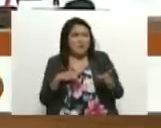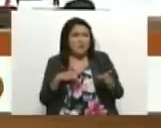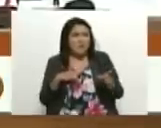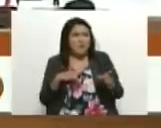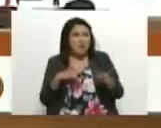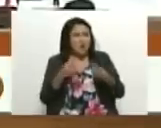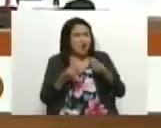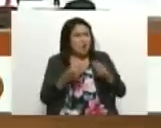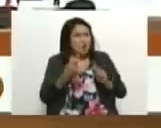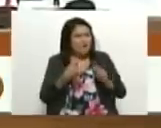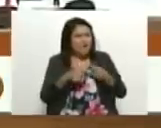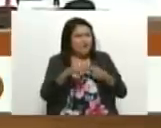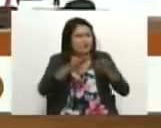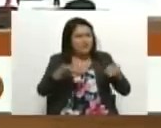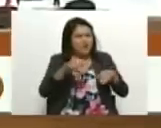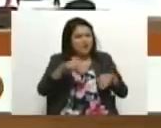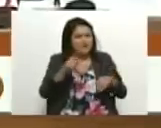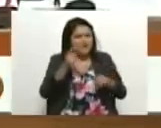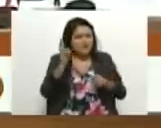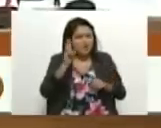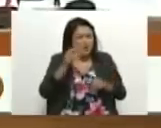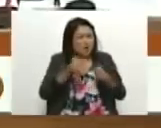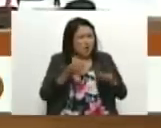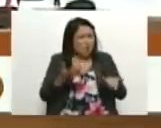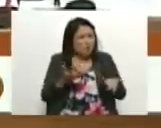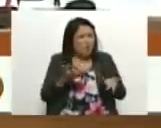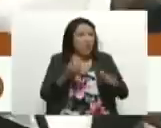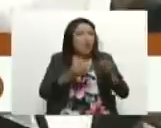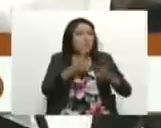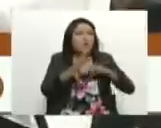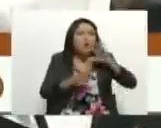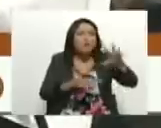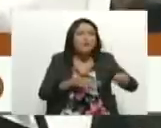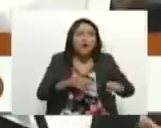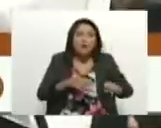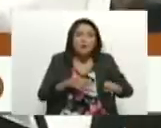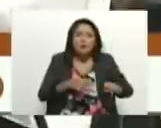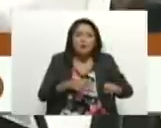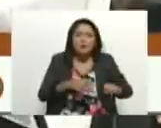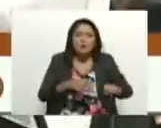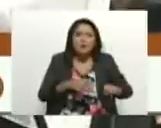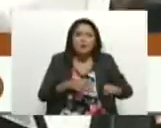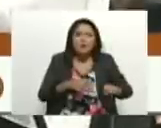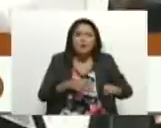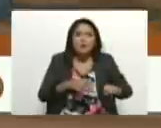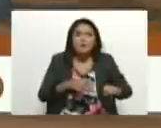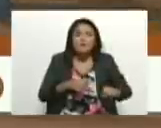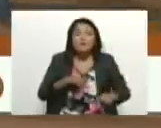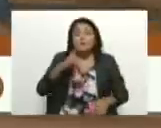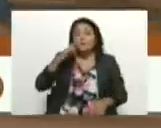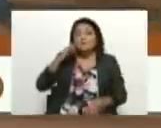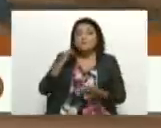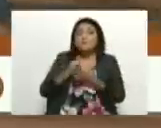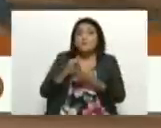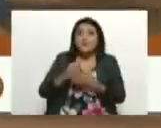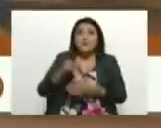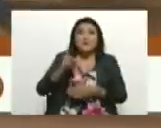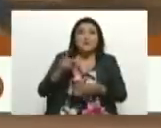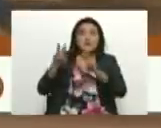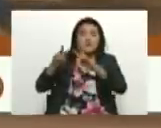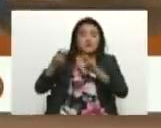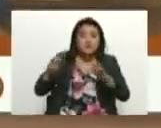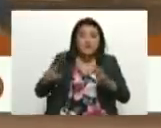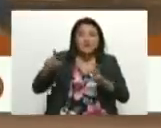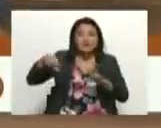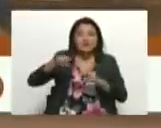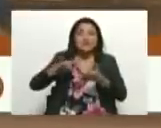la compraron? ¿Dónde la venden? ¿Cómo venden una playa? detrás de todo eso hay